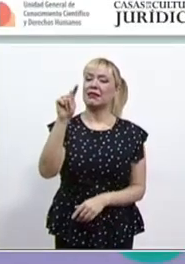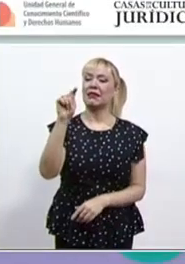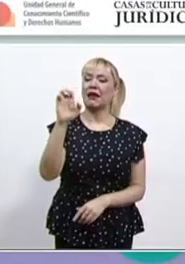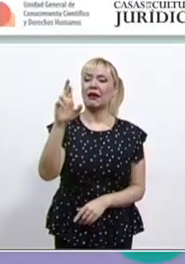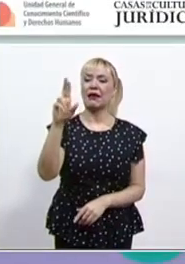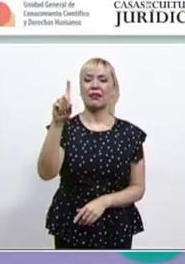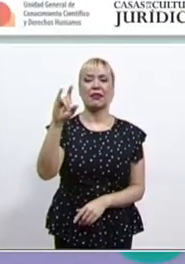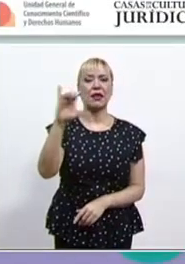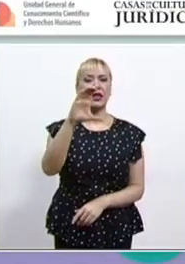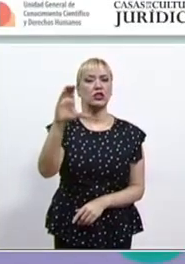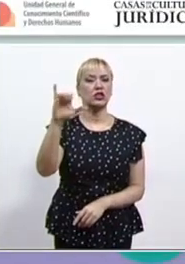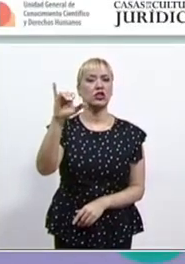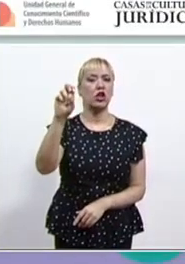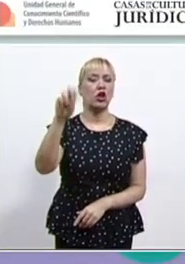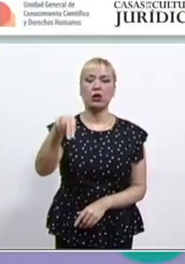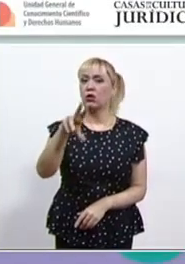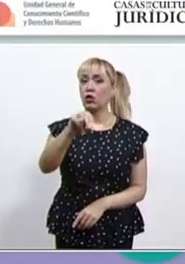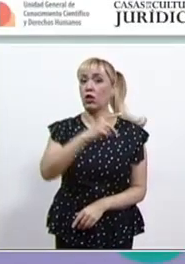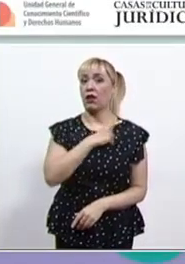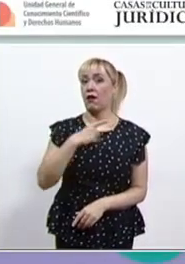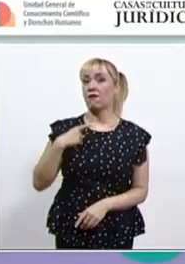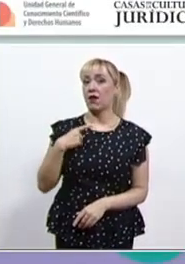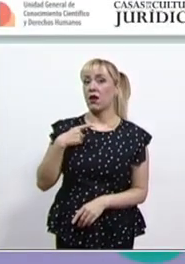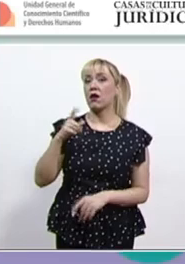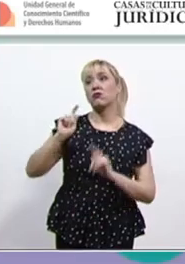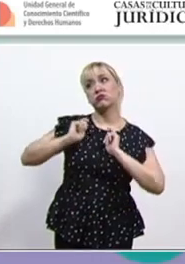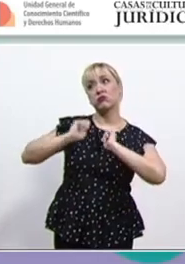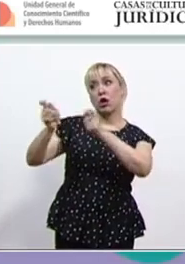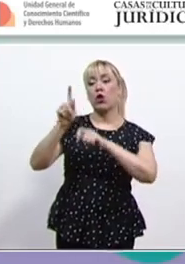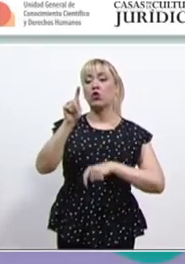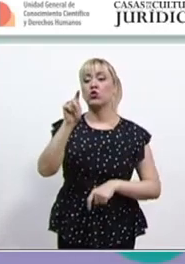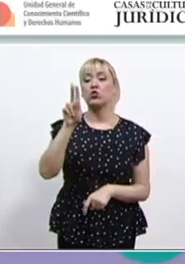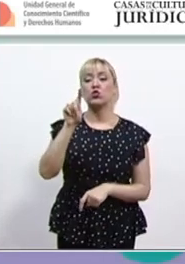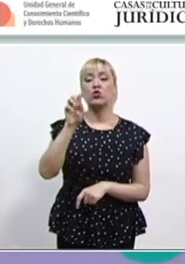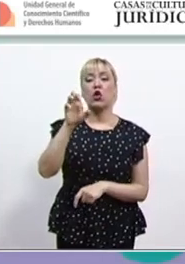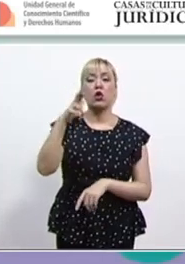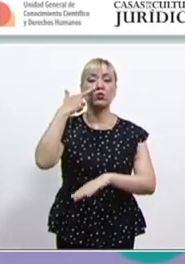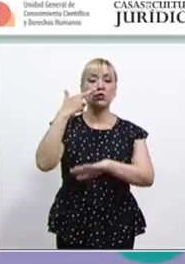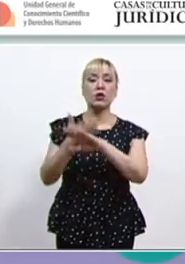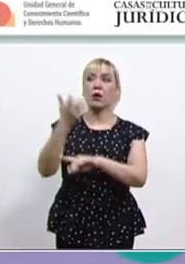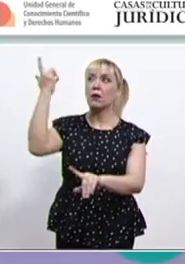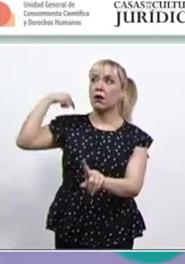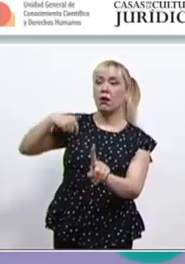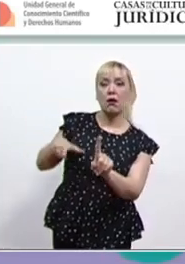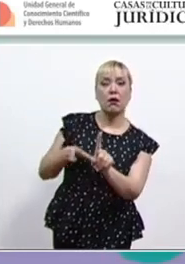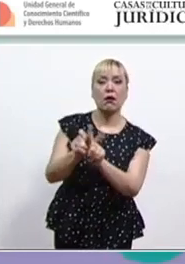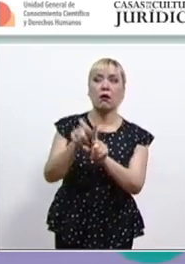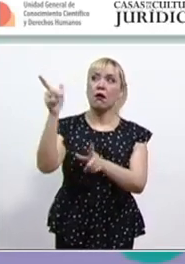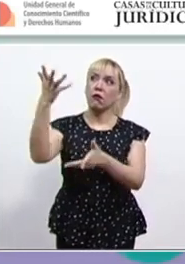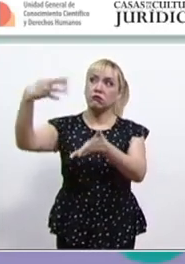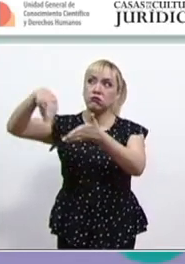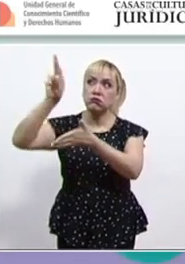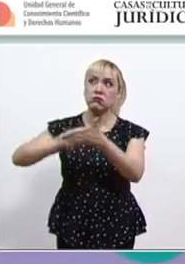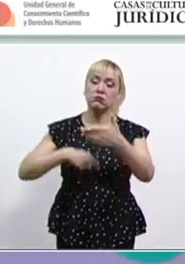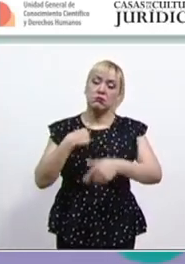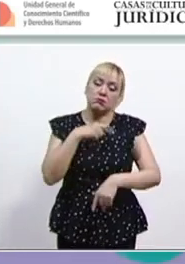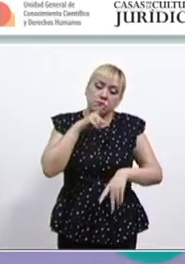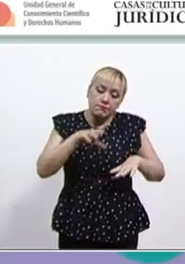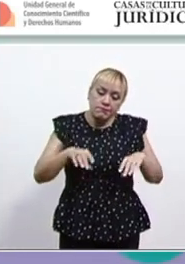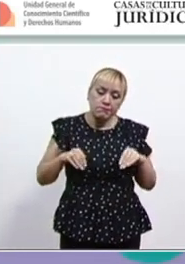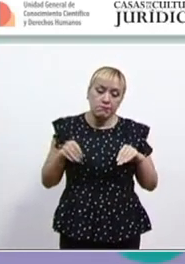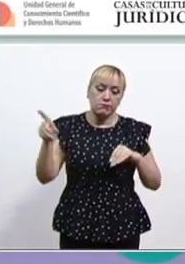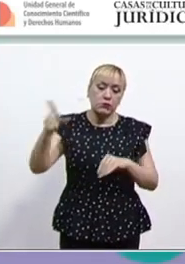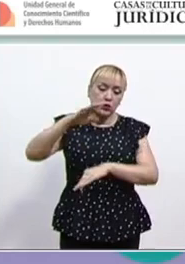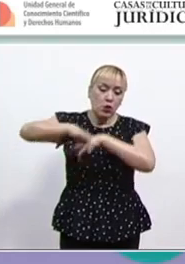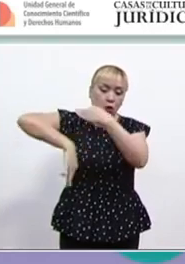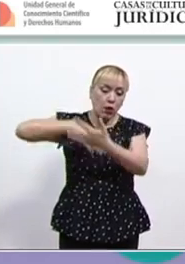A la vez, pues el contexto internacional en el que esta reforma pues deriva de una obligación convencional, que pues en principio